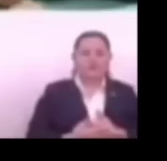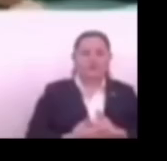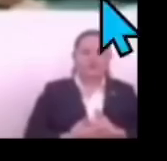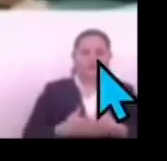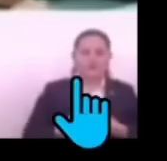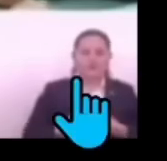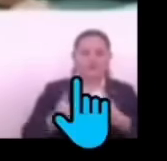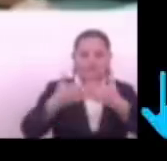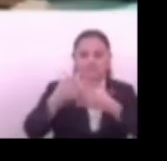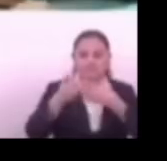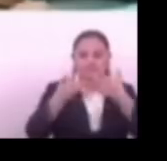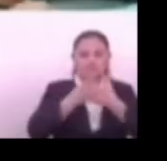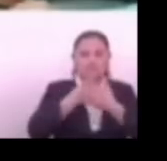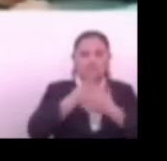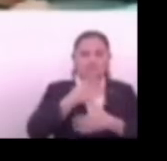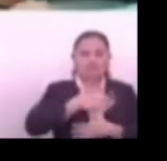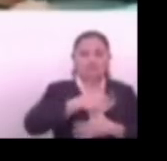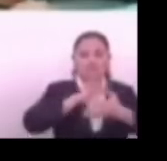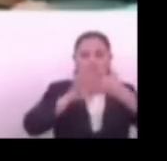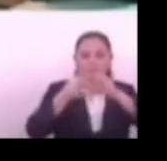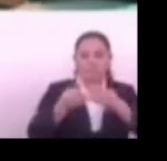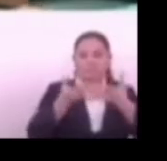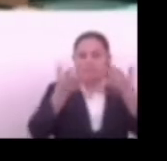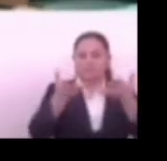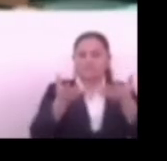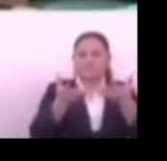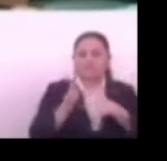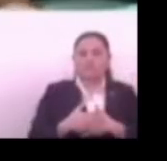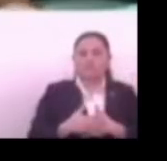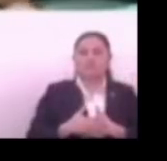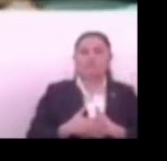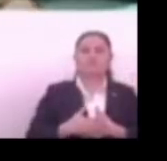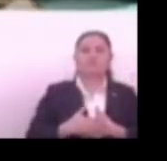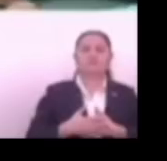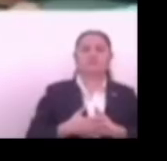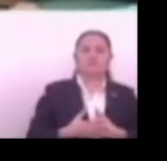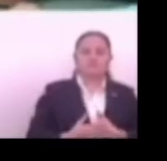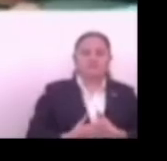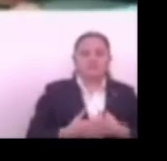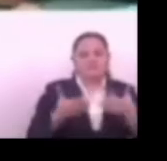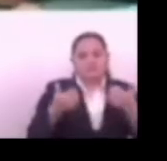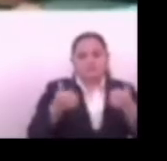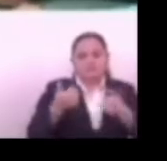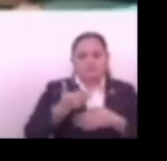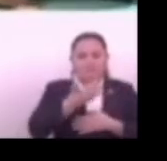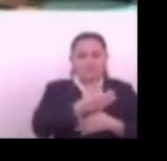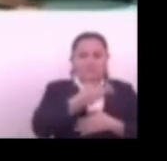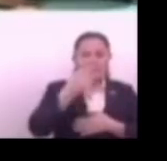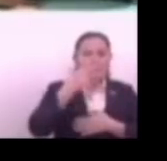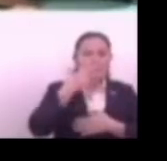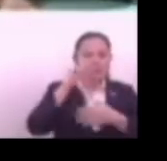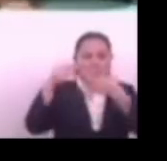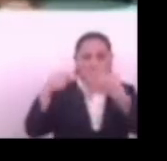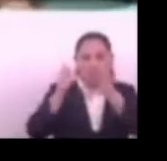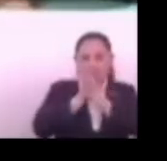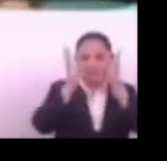vea. Hago este comentario para que, pues, sabemos que por principio general las